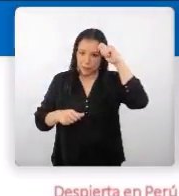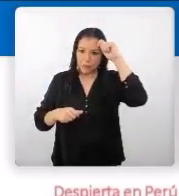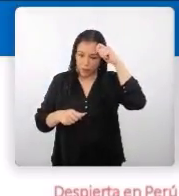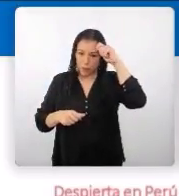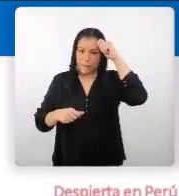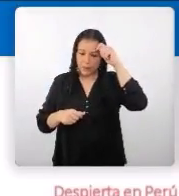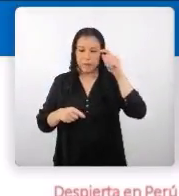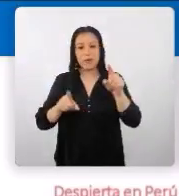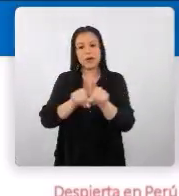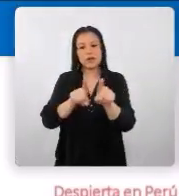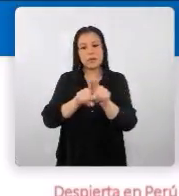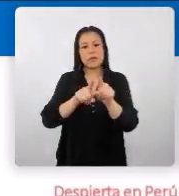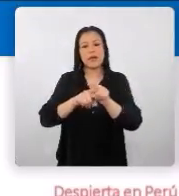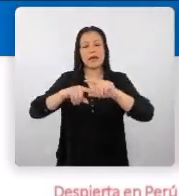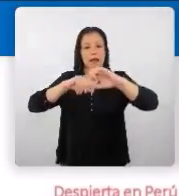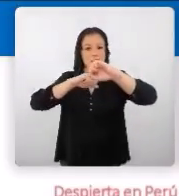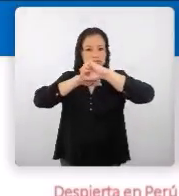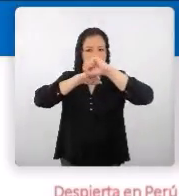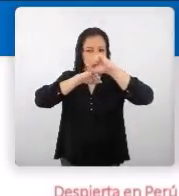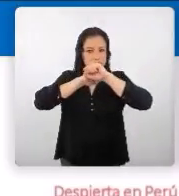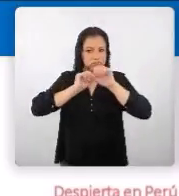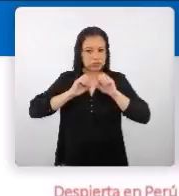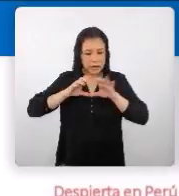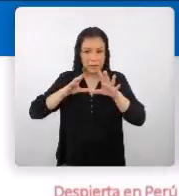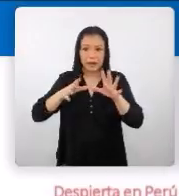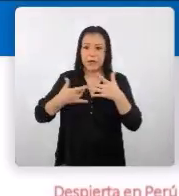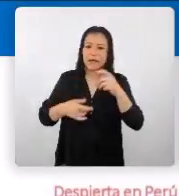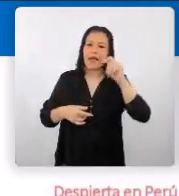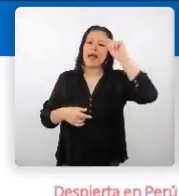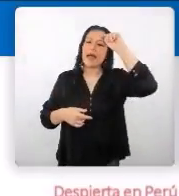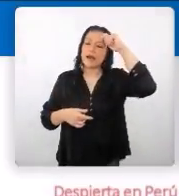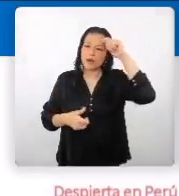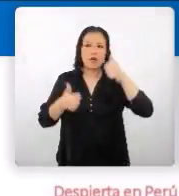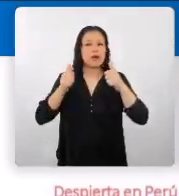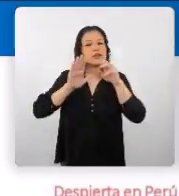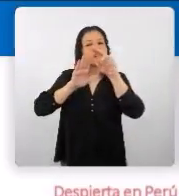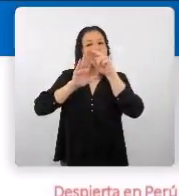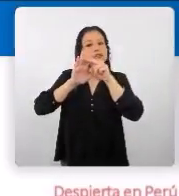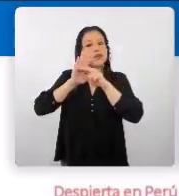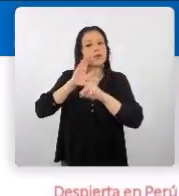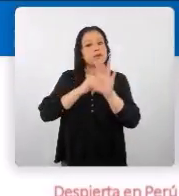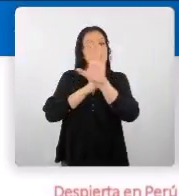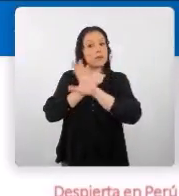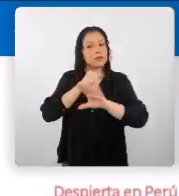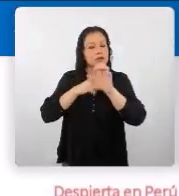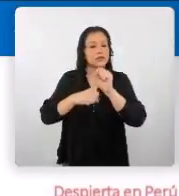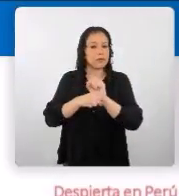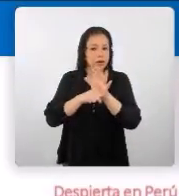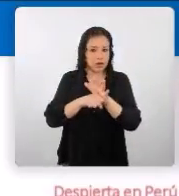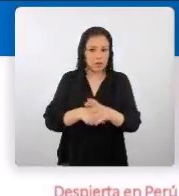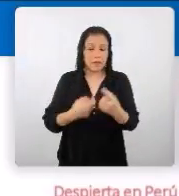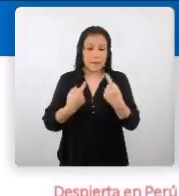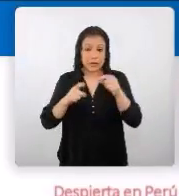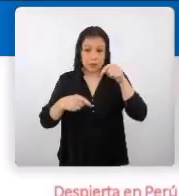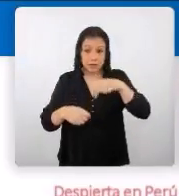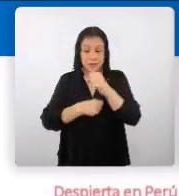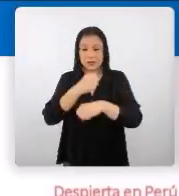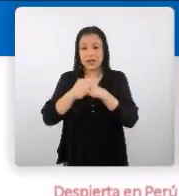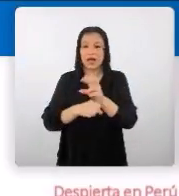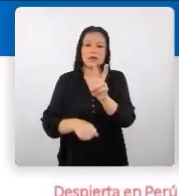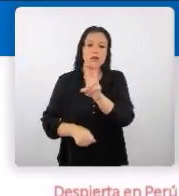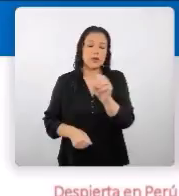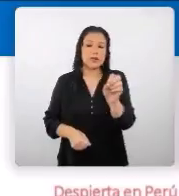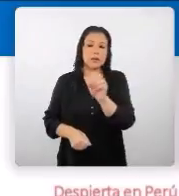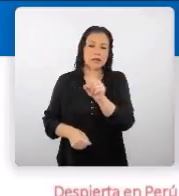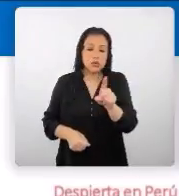Asimismo, era una campaña en la cual podías recordar los protocolos sanitarios, ¿no? Pero ahora, en este año, en el 2021,